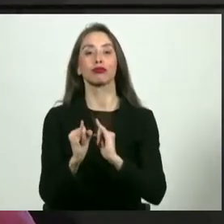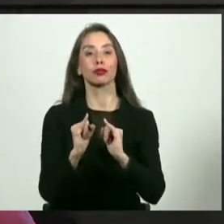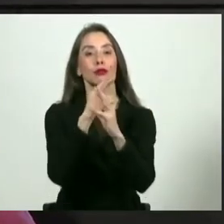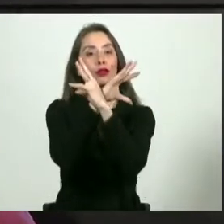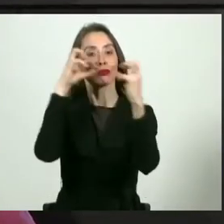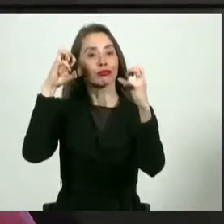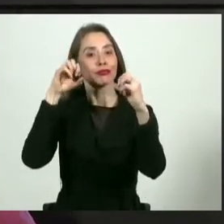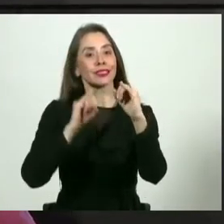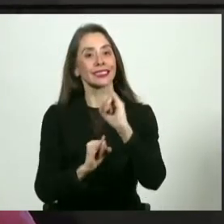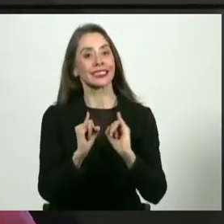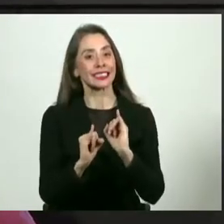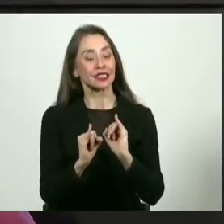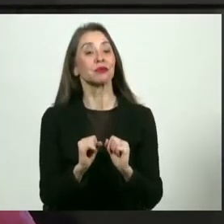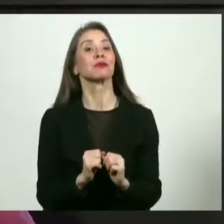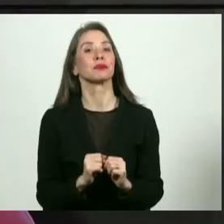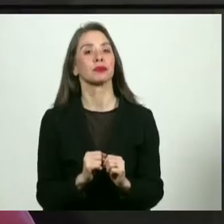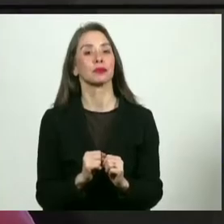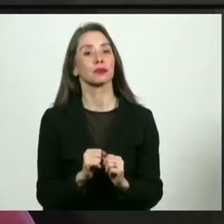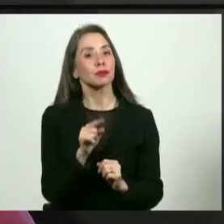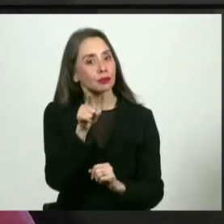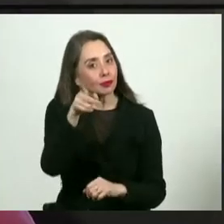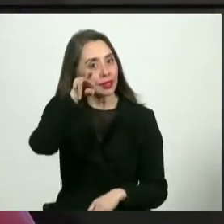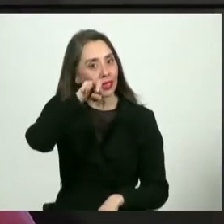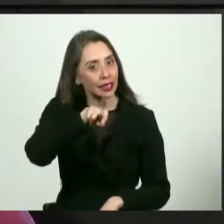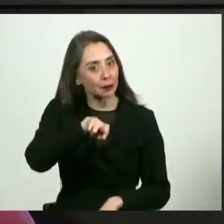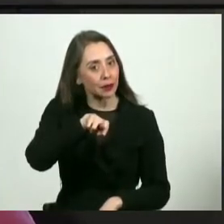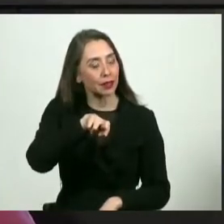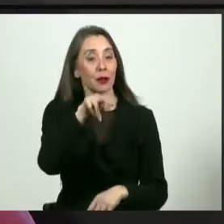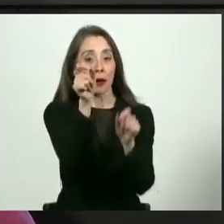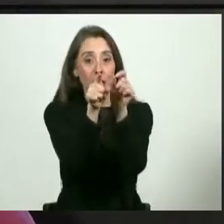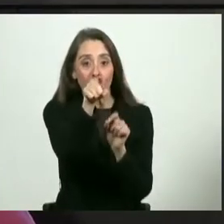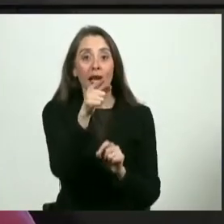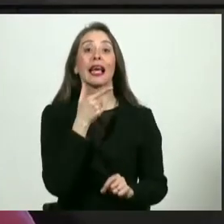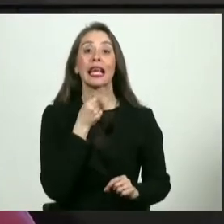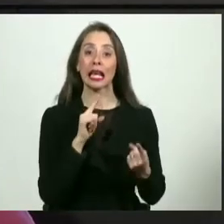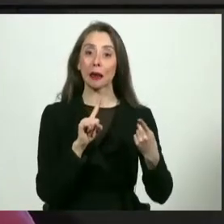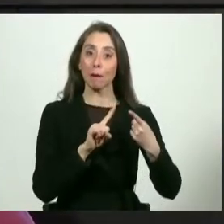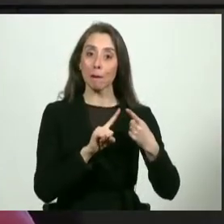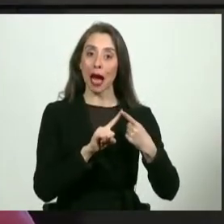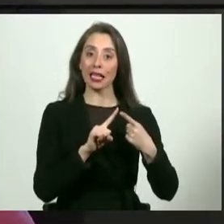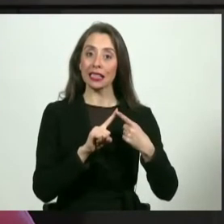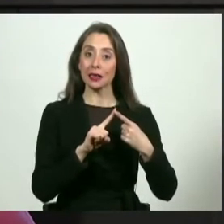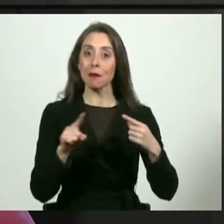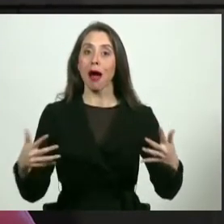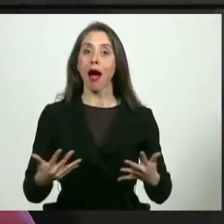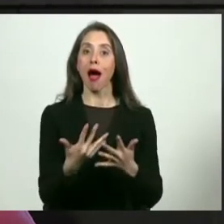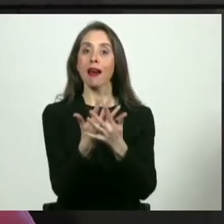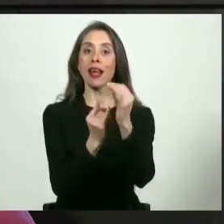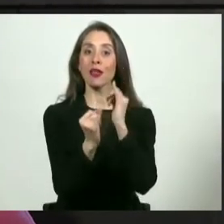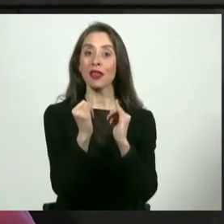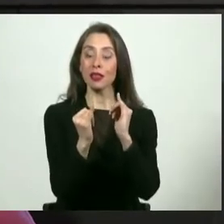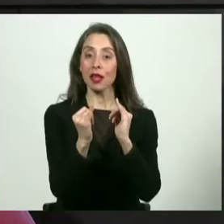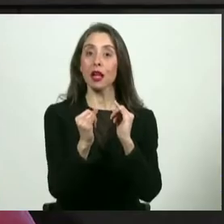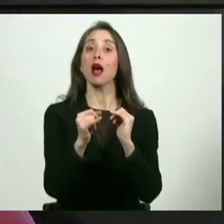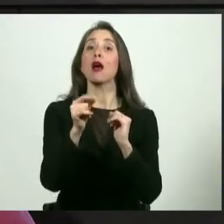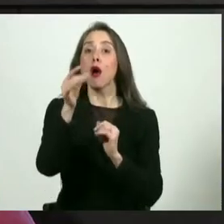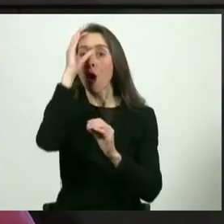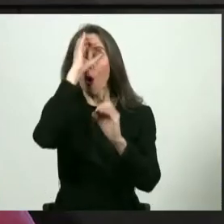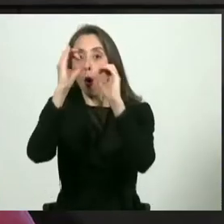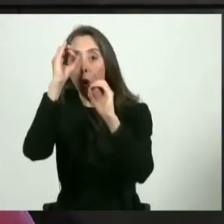por internet. Y por supuesto, le reiteramos, para quienes deseen participar a través de las redes sociales, que nos hagan llegar